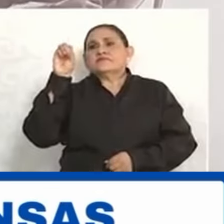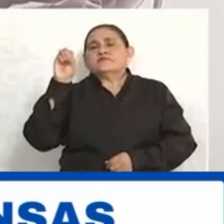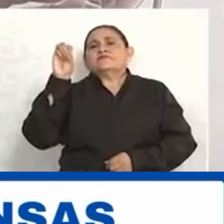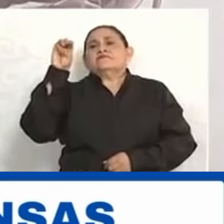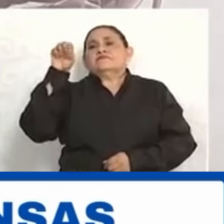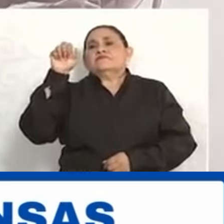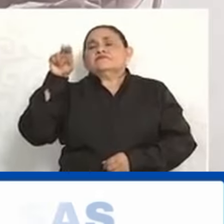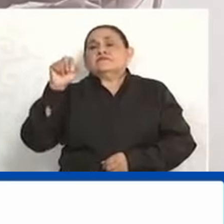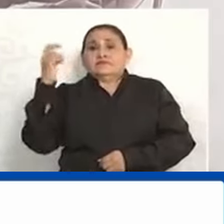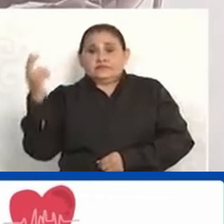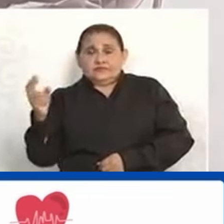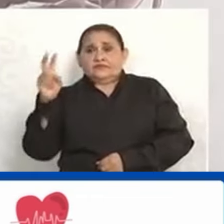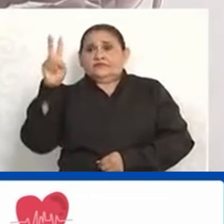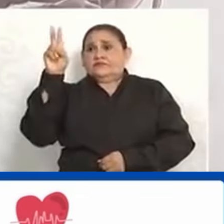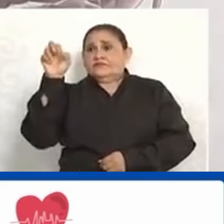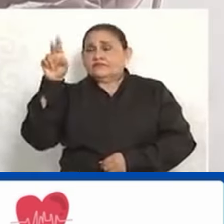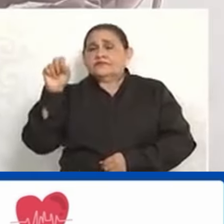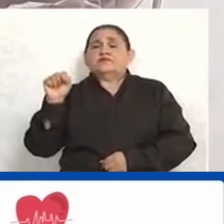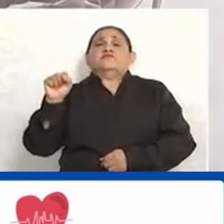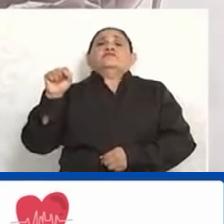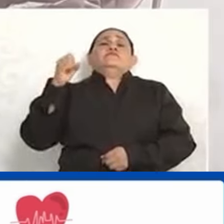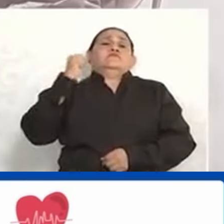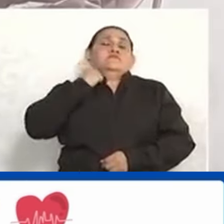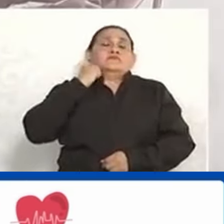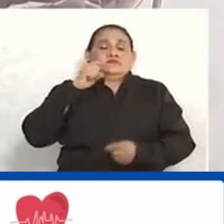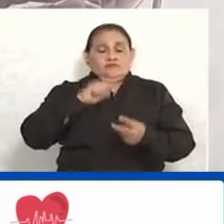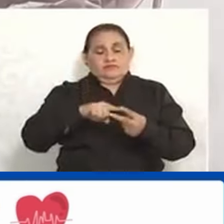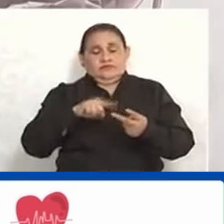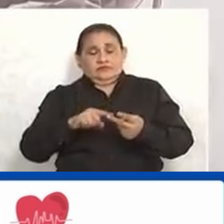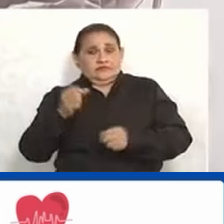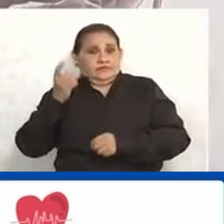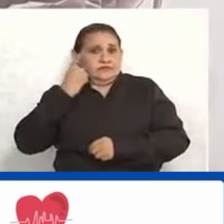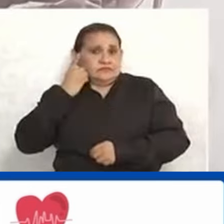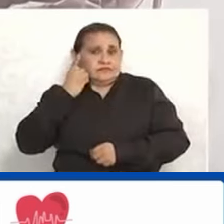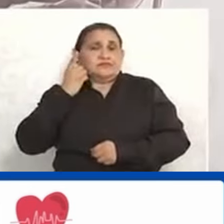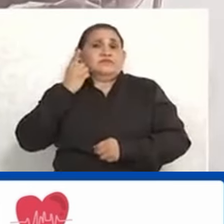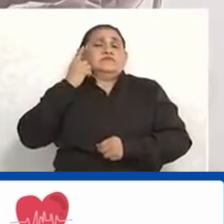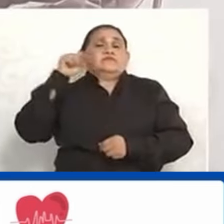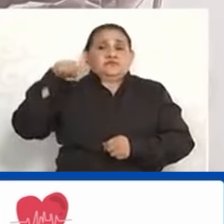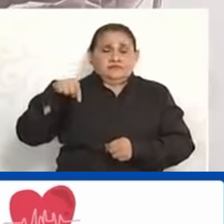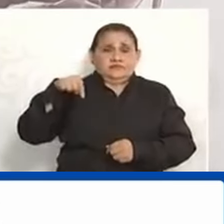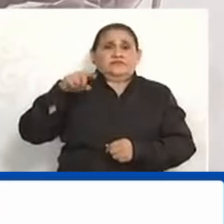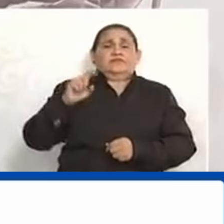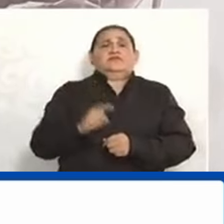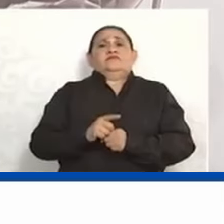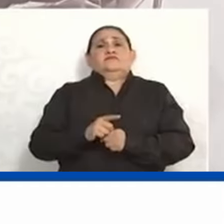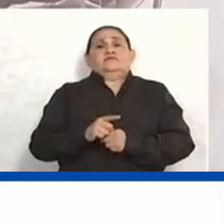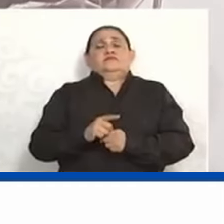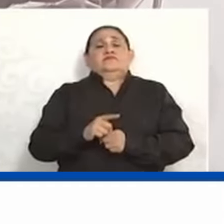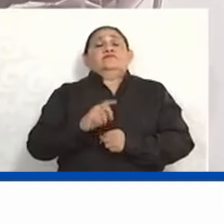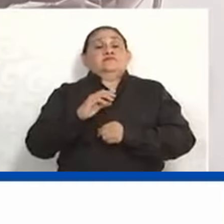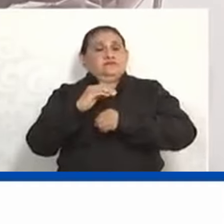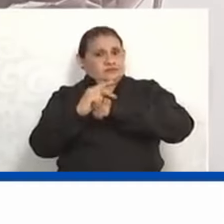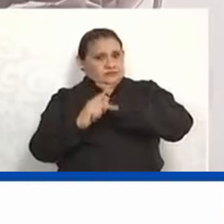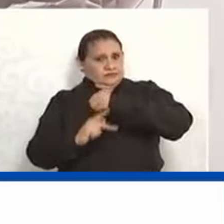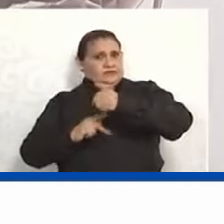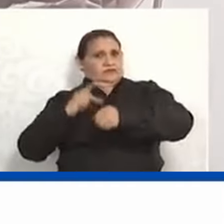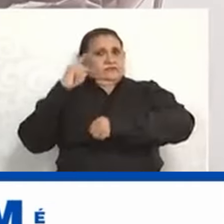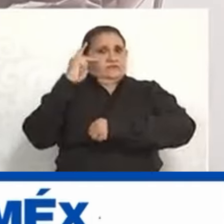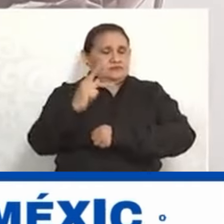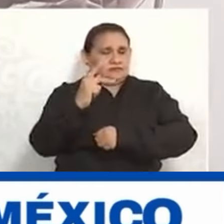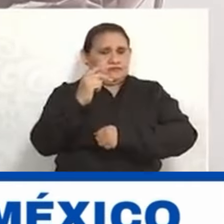que están aquí, a nuestros diputados y diputadas, los diputados locales. Y el próximo año